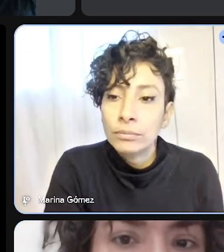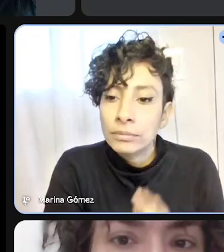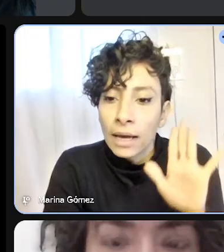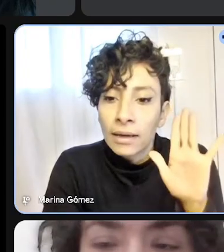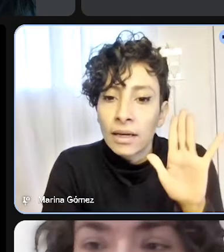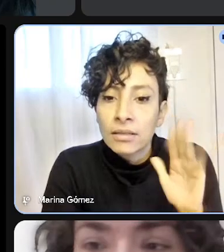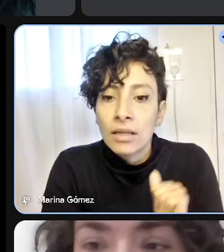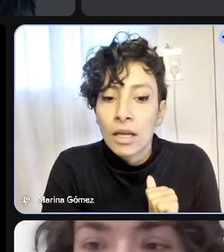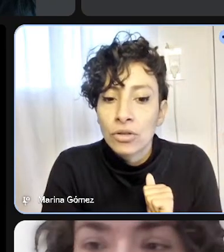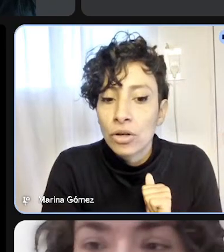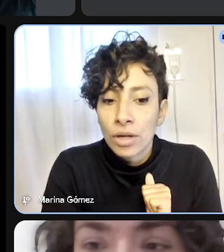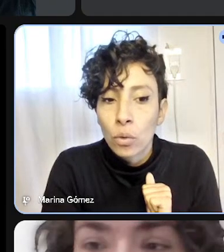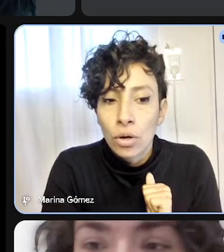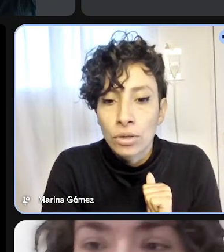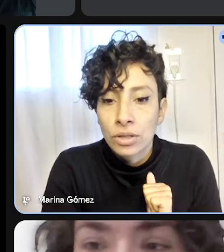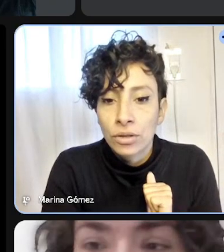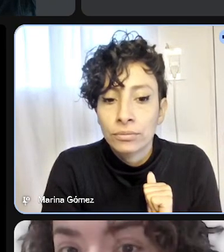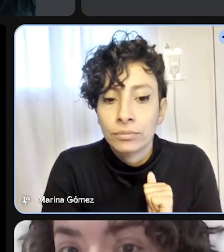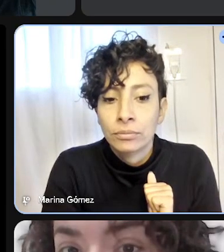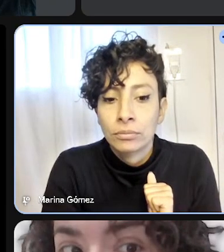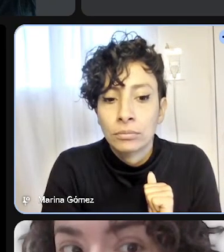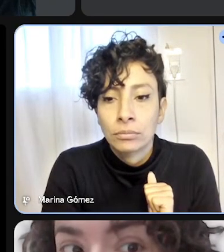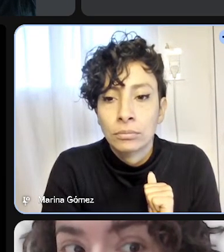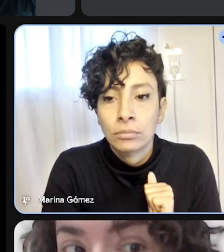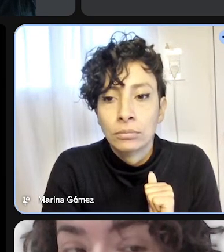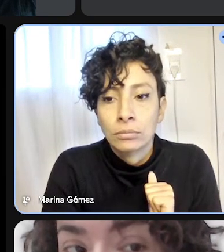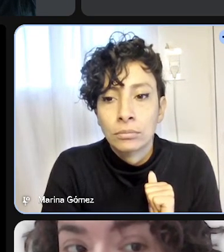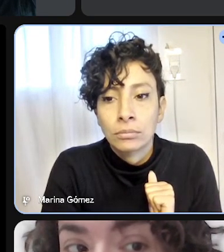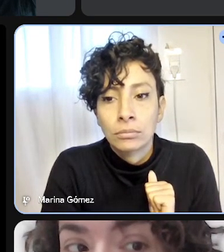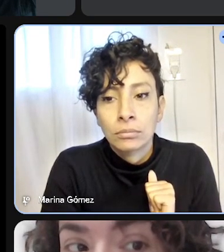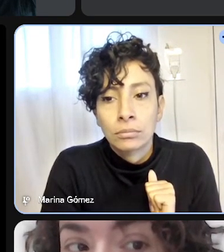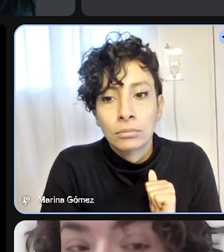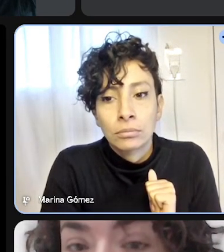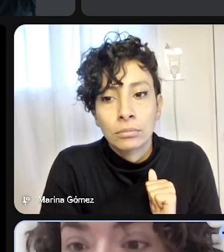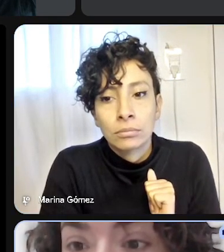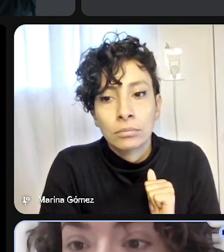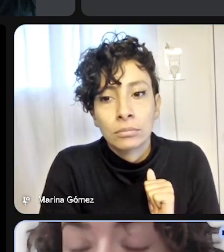Perdón, Ángeles, eso no traduzco, ¿no es cierto?